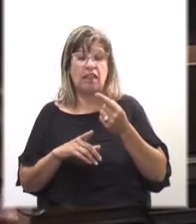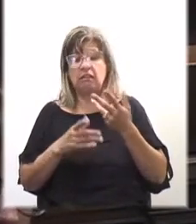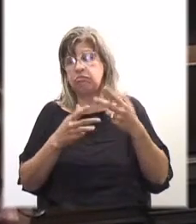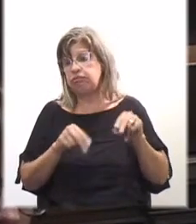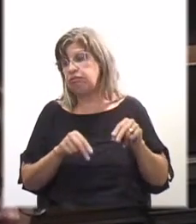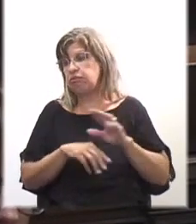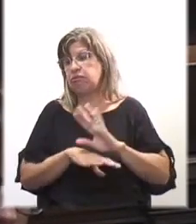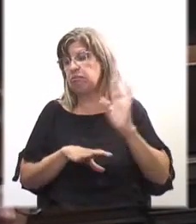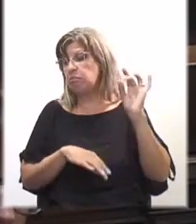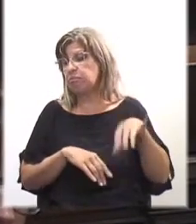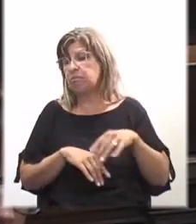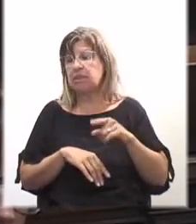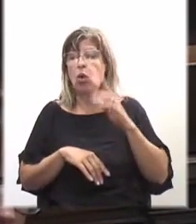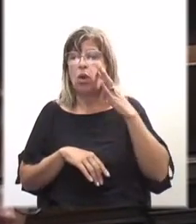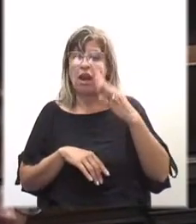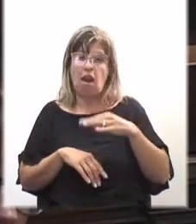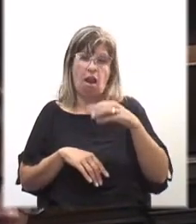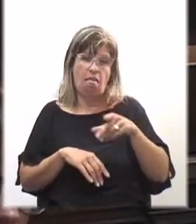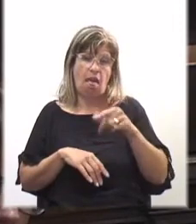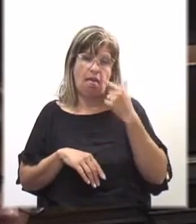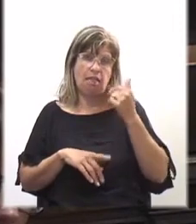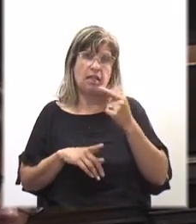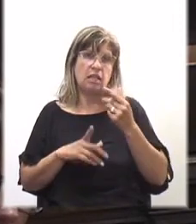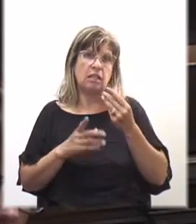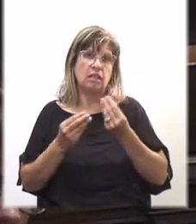queden en mucha